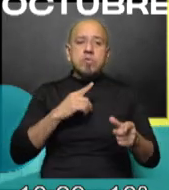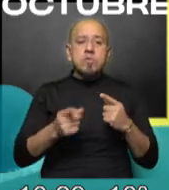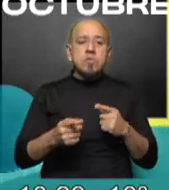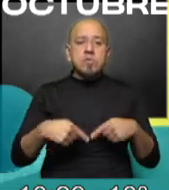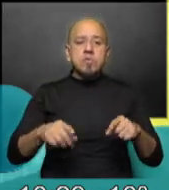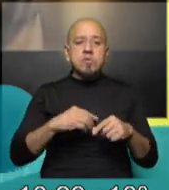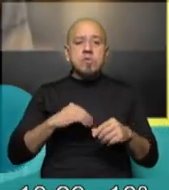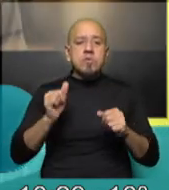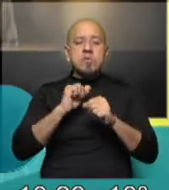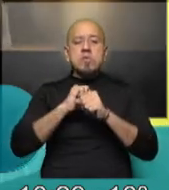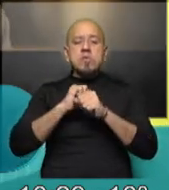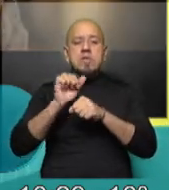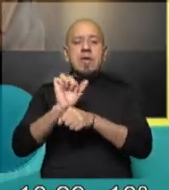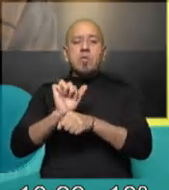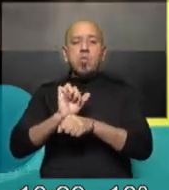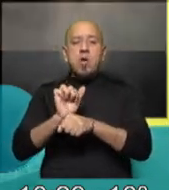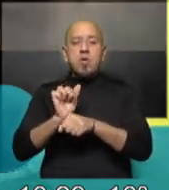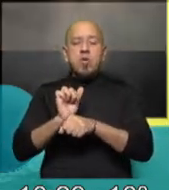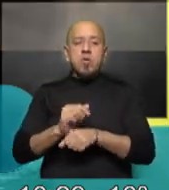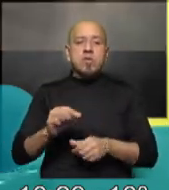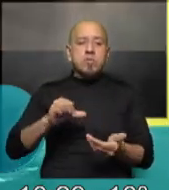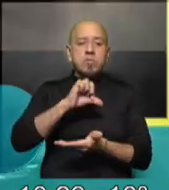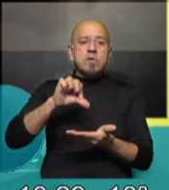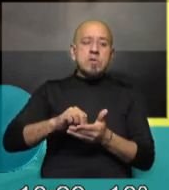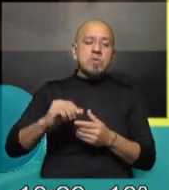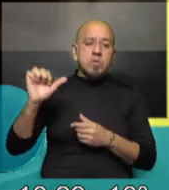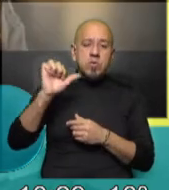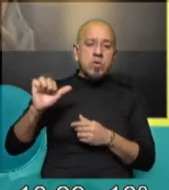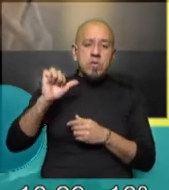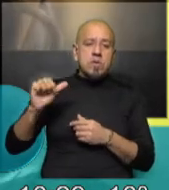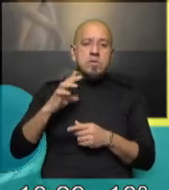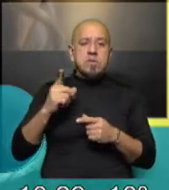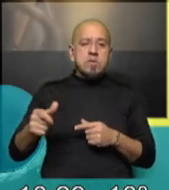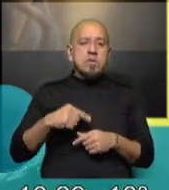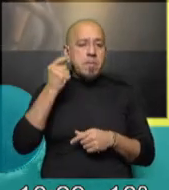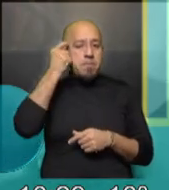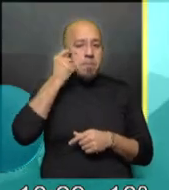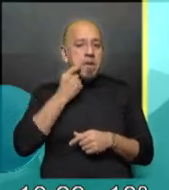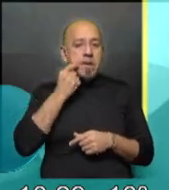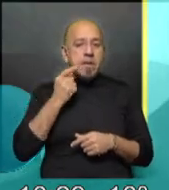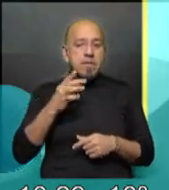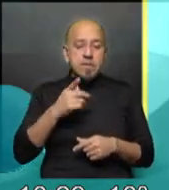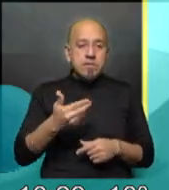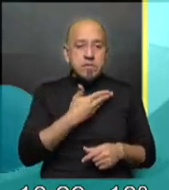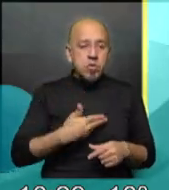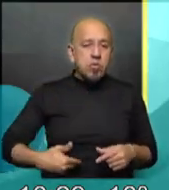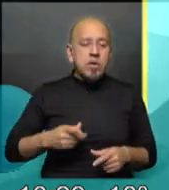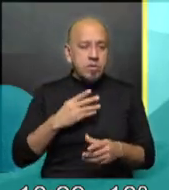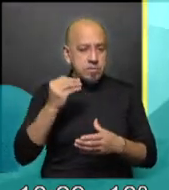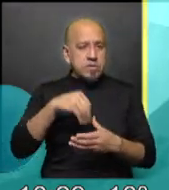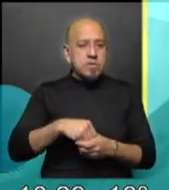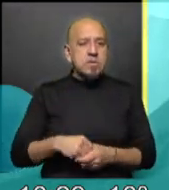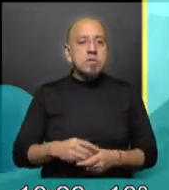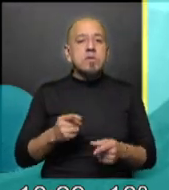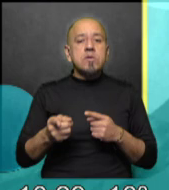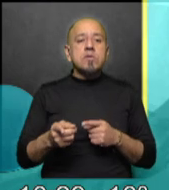con Ecuador y con algún país europeo. Estaba medio gobierno de Menem metido en ese asunto. Y bueno,